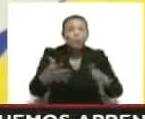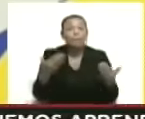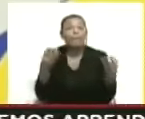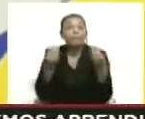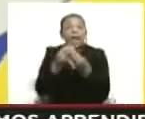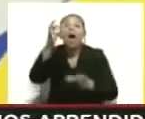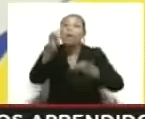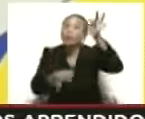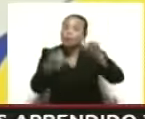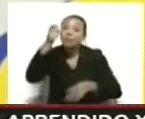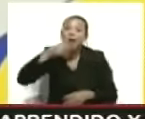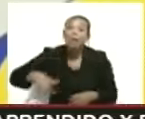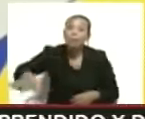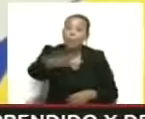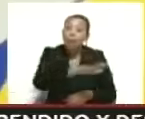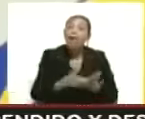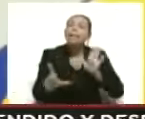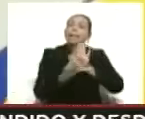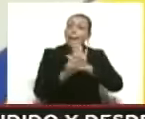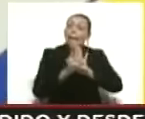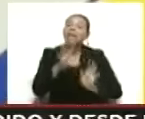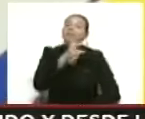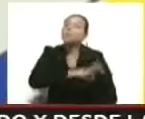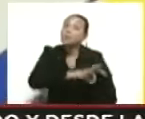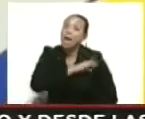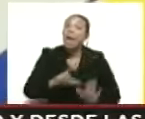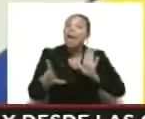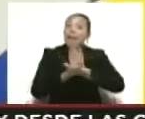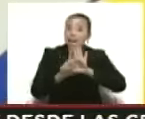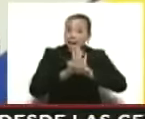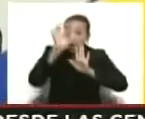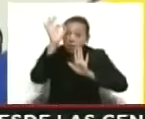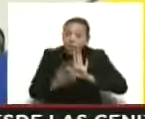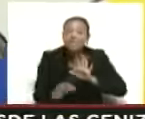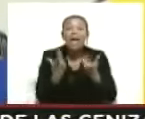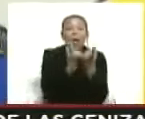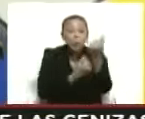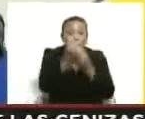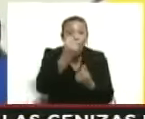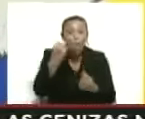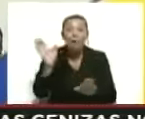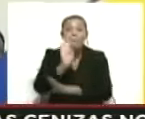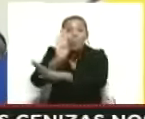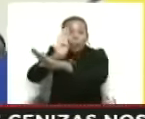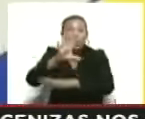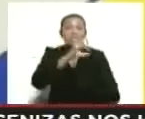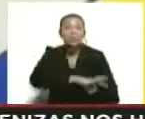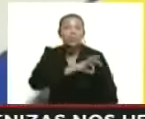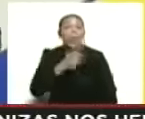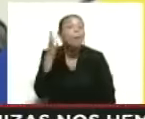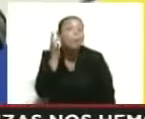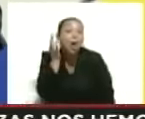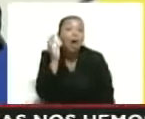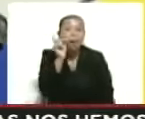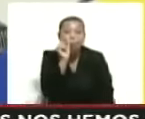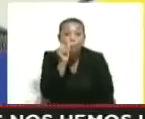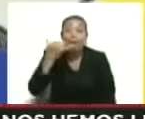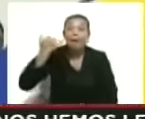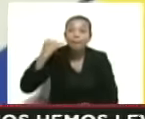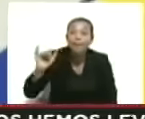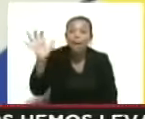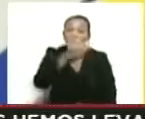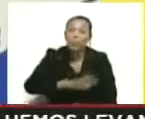la justicia al pueblo, de leyes sociales, de leyes económicas para la protección de las mujeres y hombres